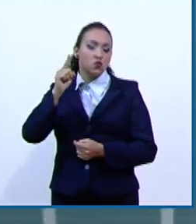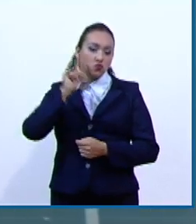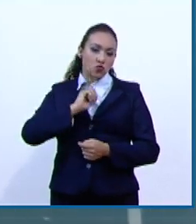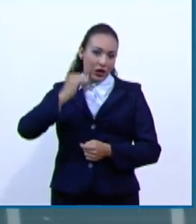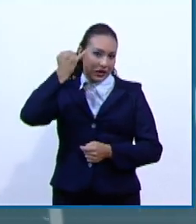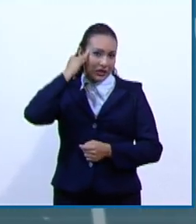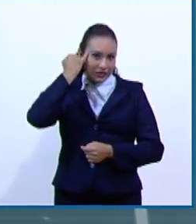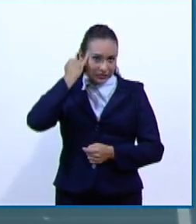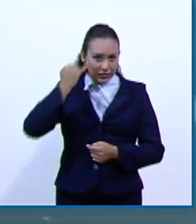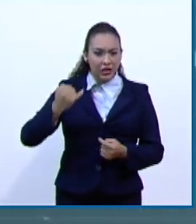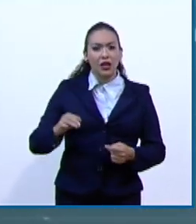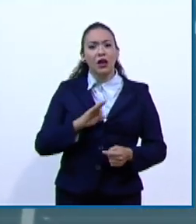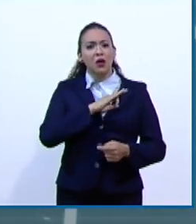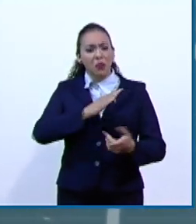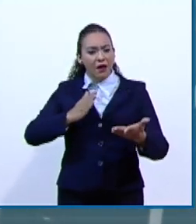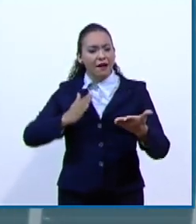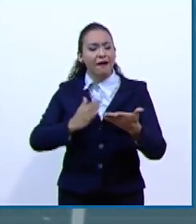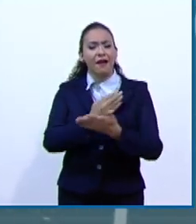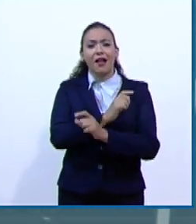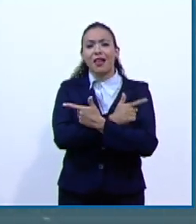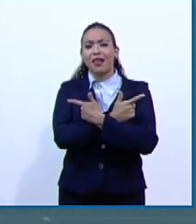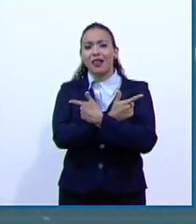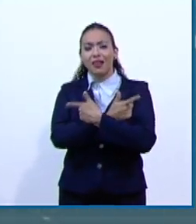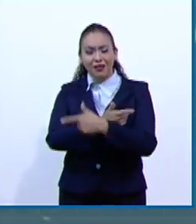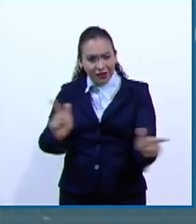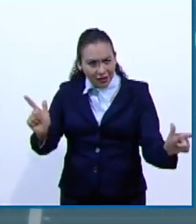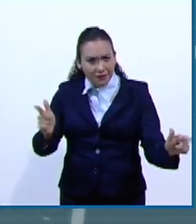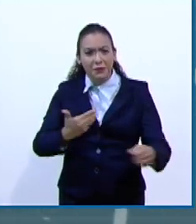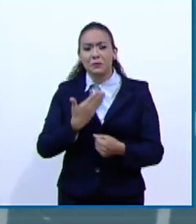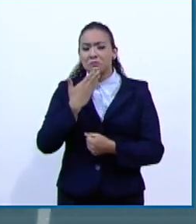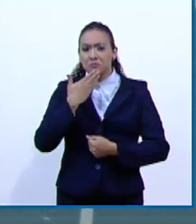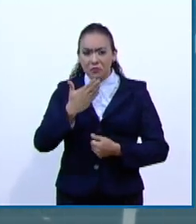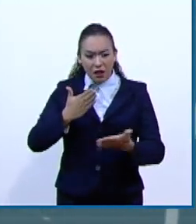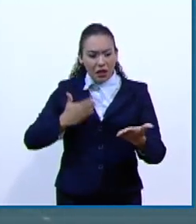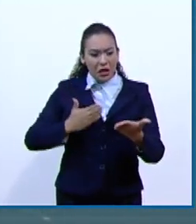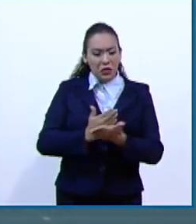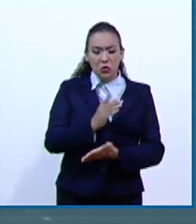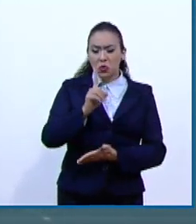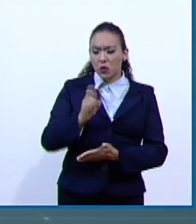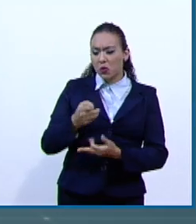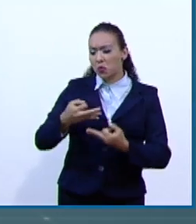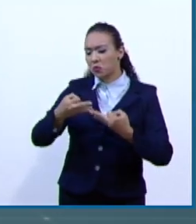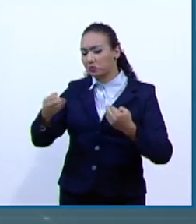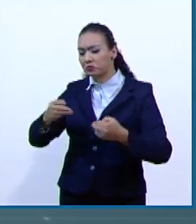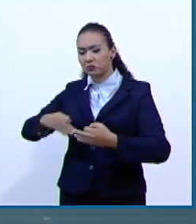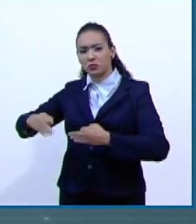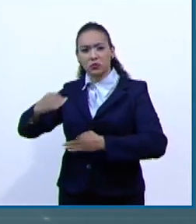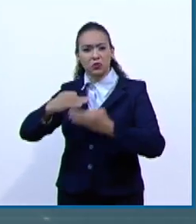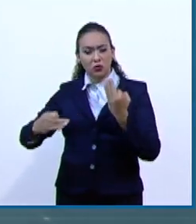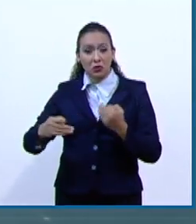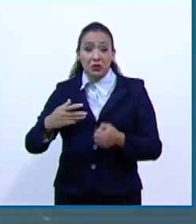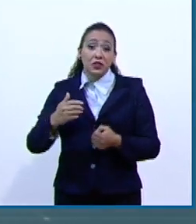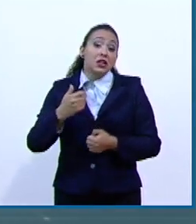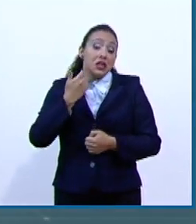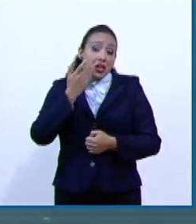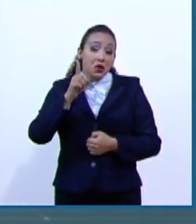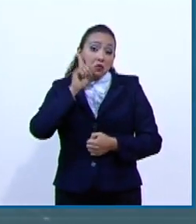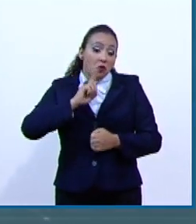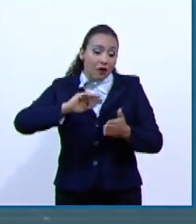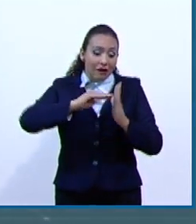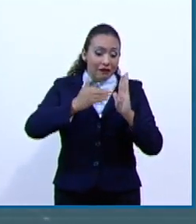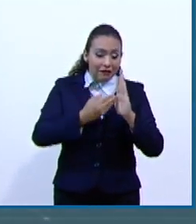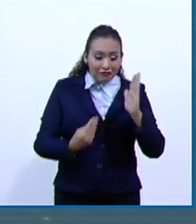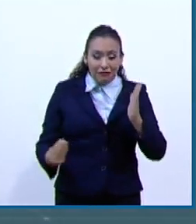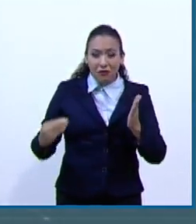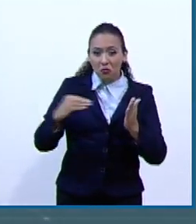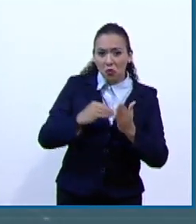pública, exigir su consentimiento libre e informado previo a autorizar cualquier proyecto en sus tierras y adoptar estrategias para